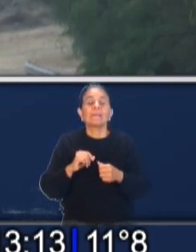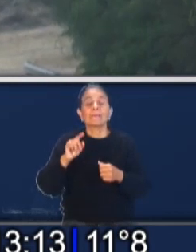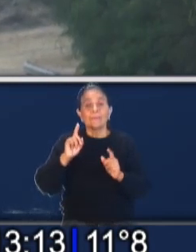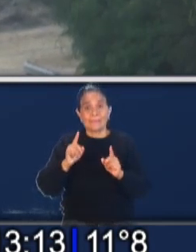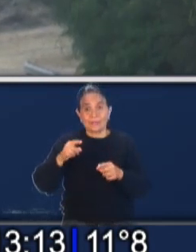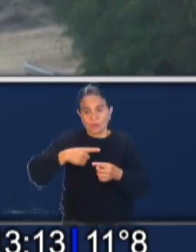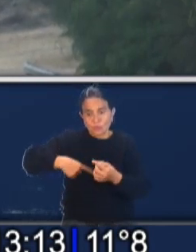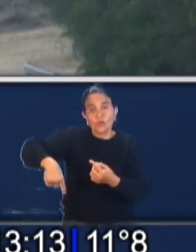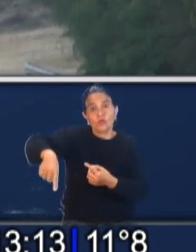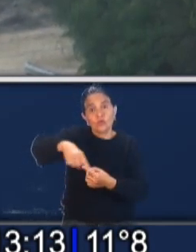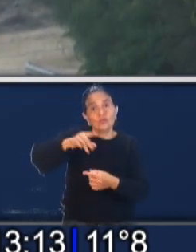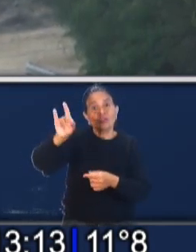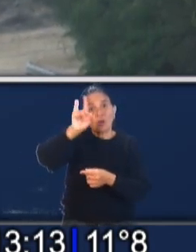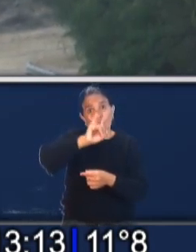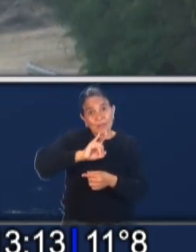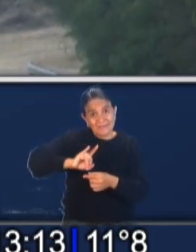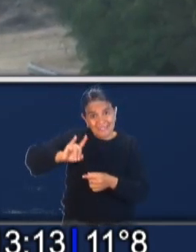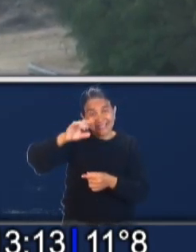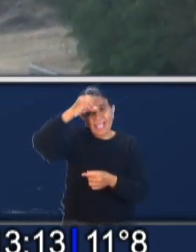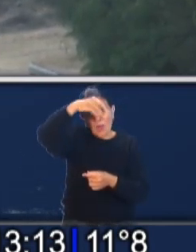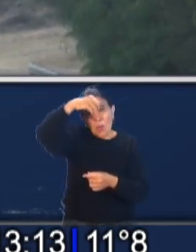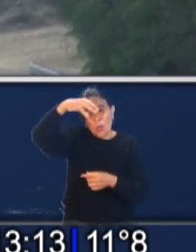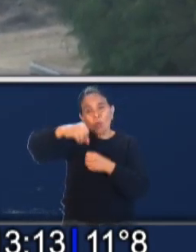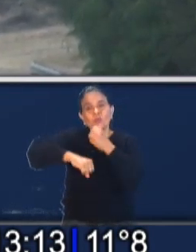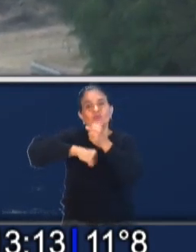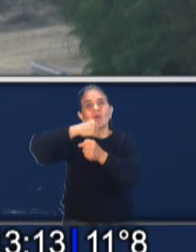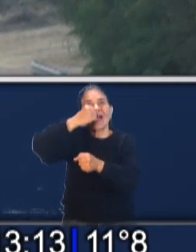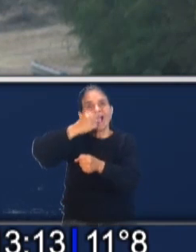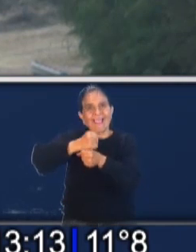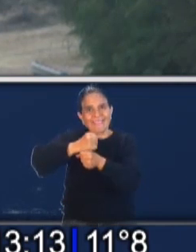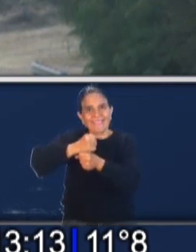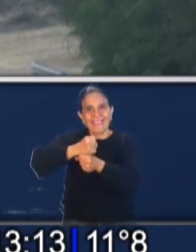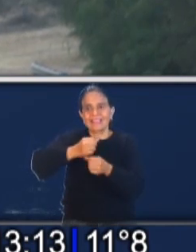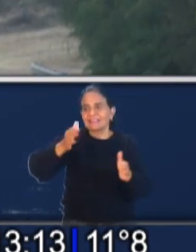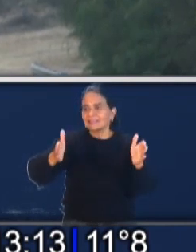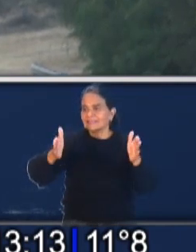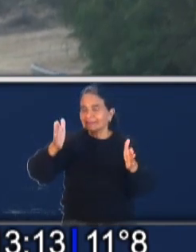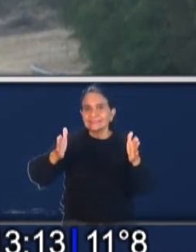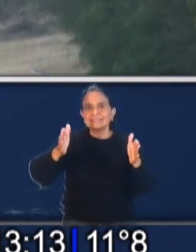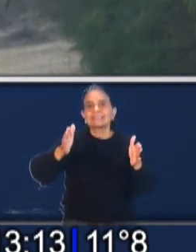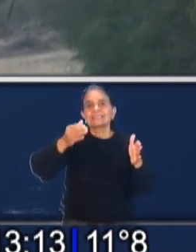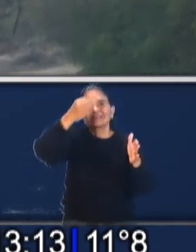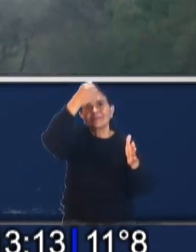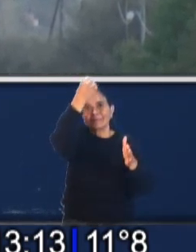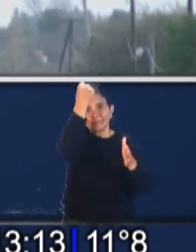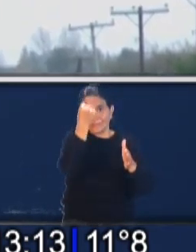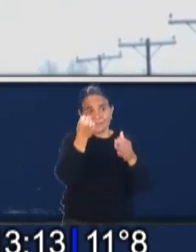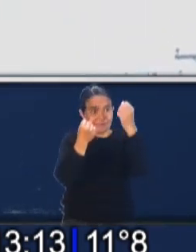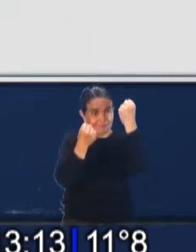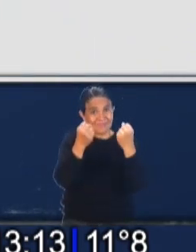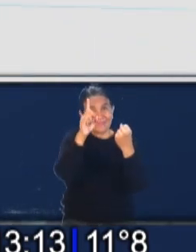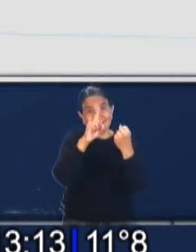desde la rotonda de la universidad hasta donde termina casi el ejido. Son 174 luminarias, son 6